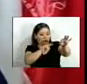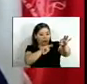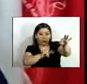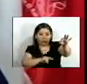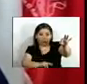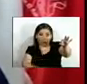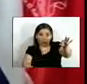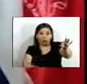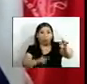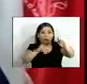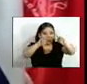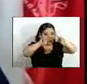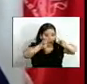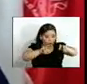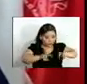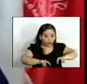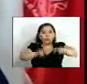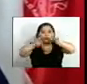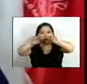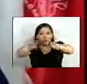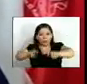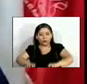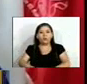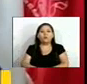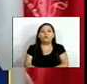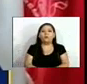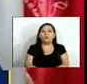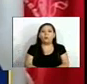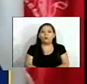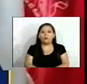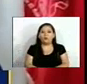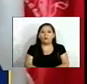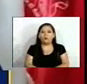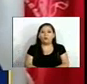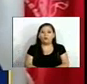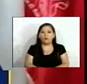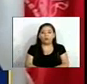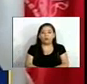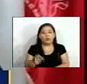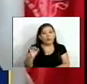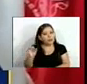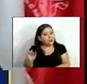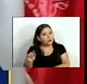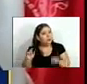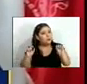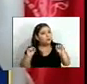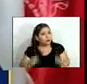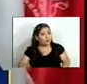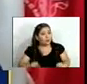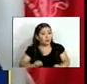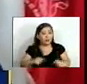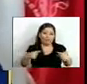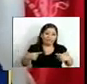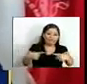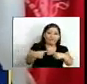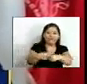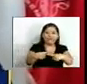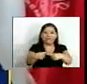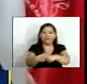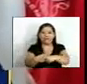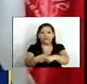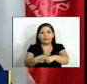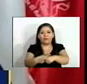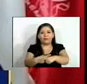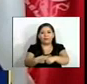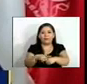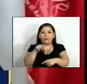y toma de decisiones de los diferentes organismos. Esto podría distorsionar lo que en